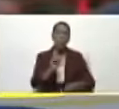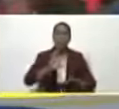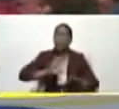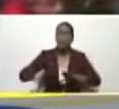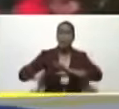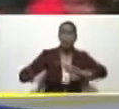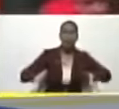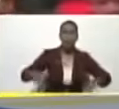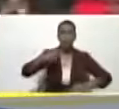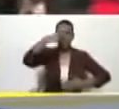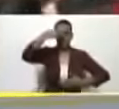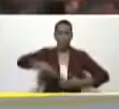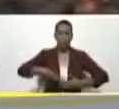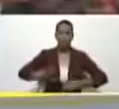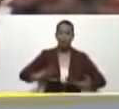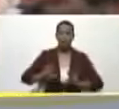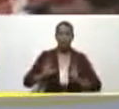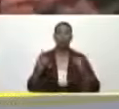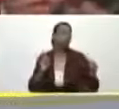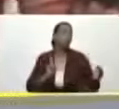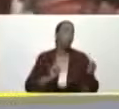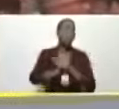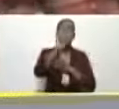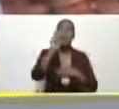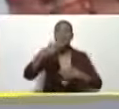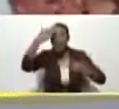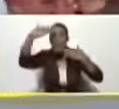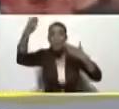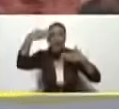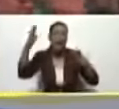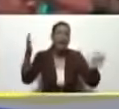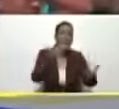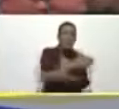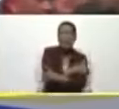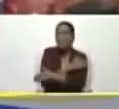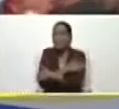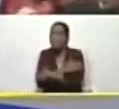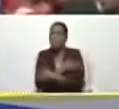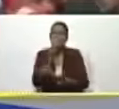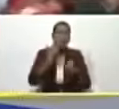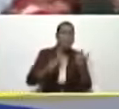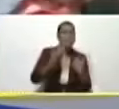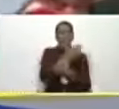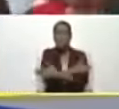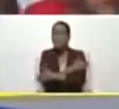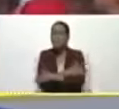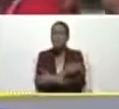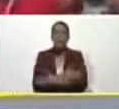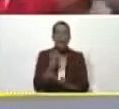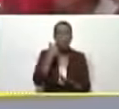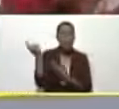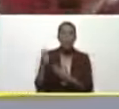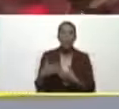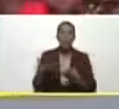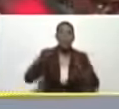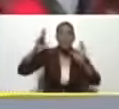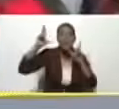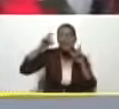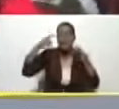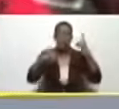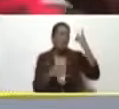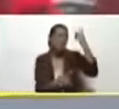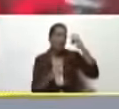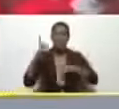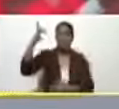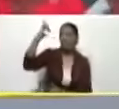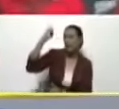empujando Entonces yo rompo eso y me meto a saludar y me meto a abrazarlo y nos tomamos selfie por